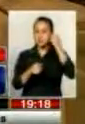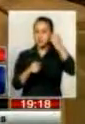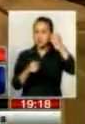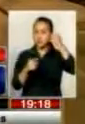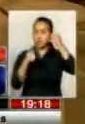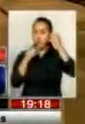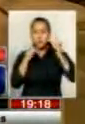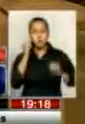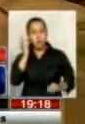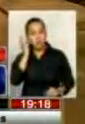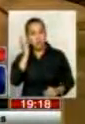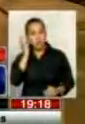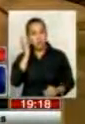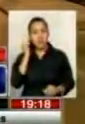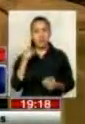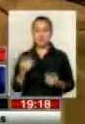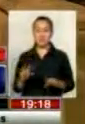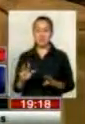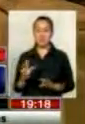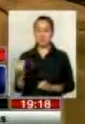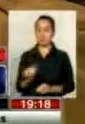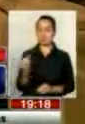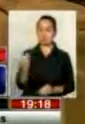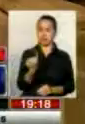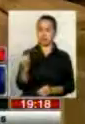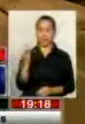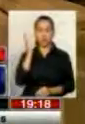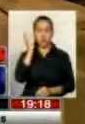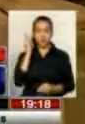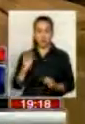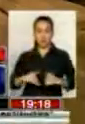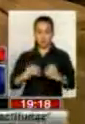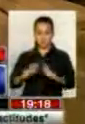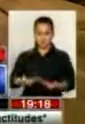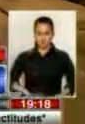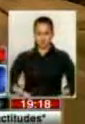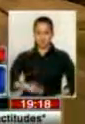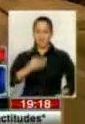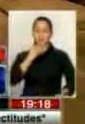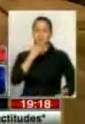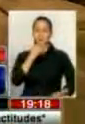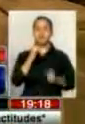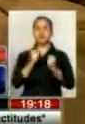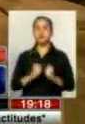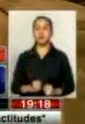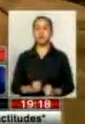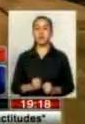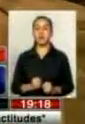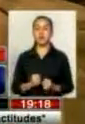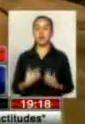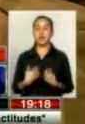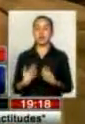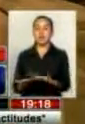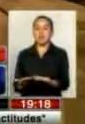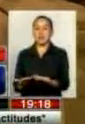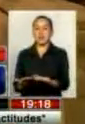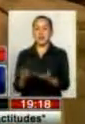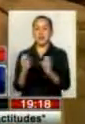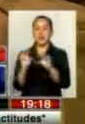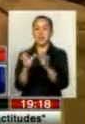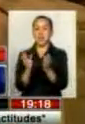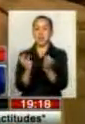parta de la base del reconocimiento de la autonomía de las mujeres a decidir. Y en ese contexto también el poder dotar, digamos, de